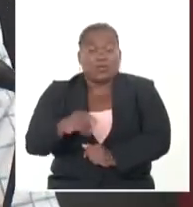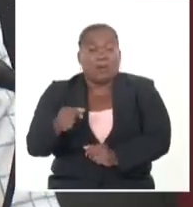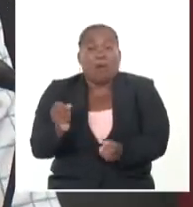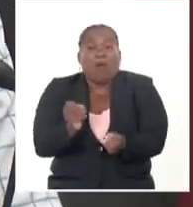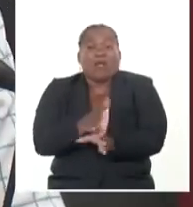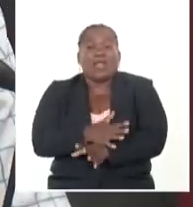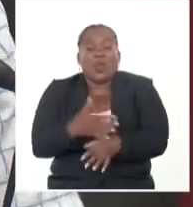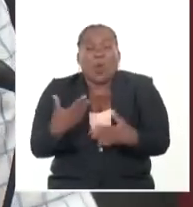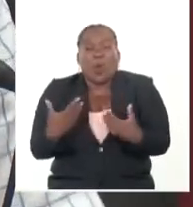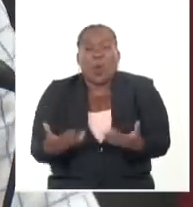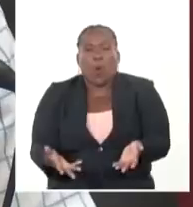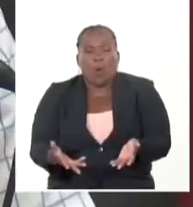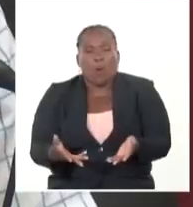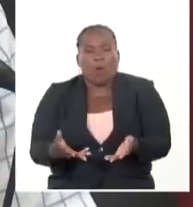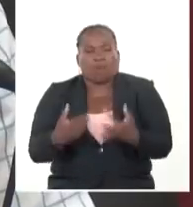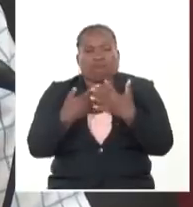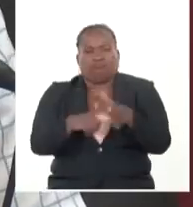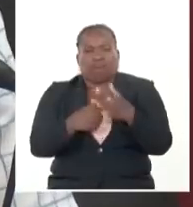los empates para salir